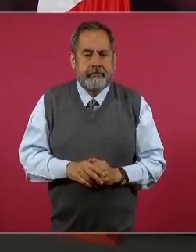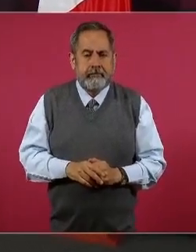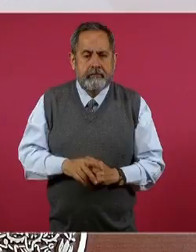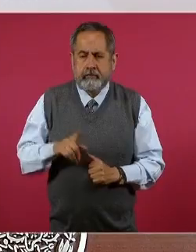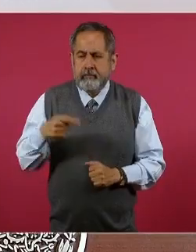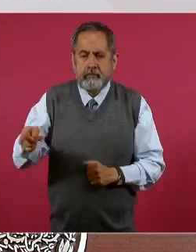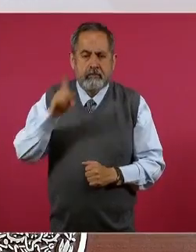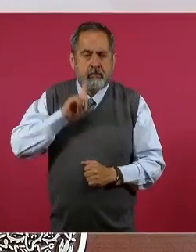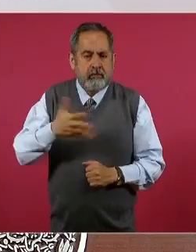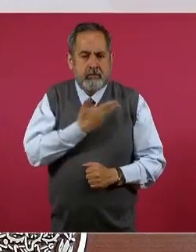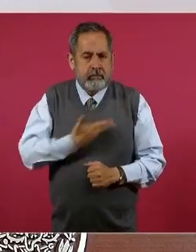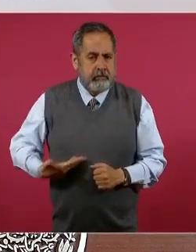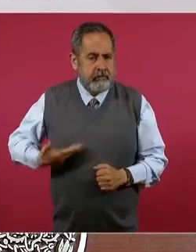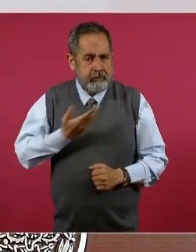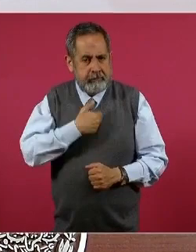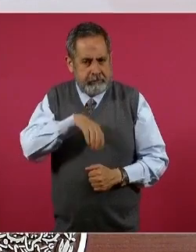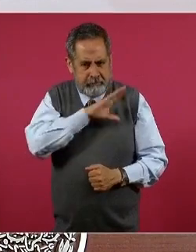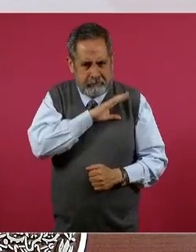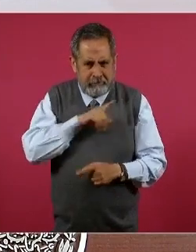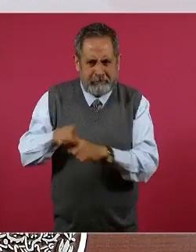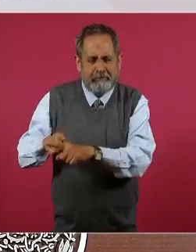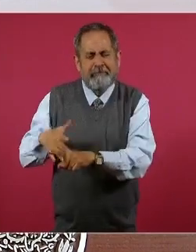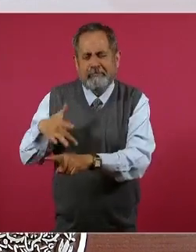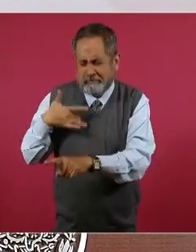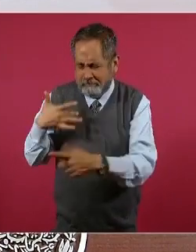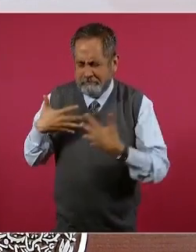la presidenta electa es muy sensible.